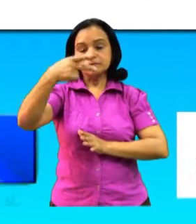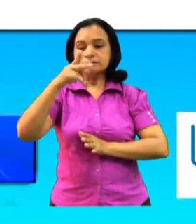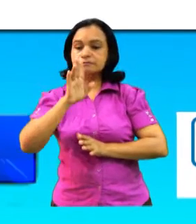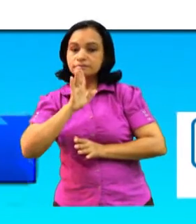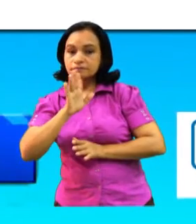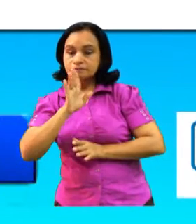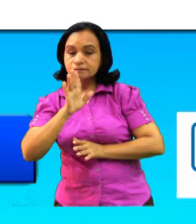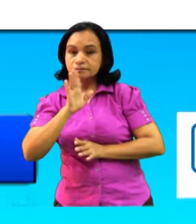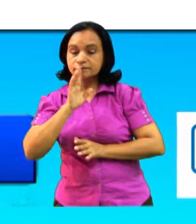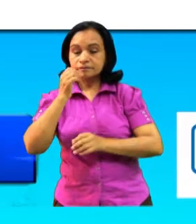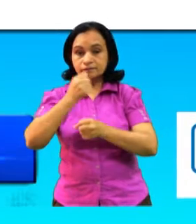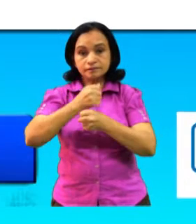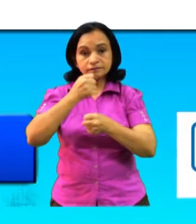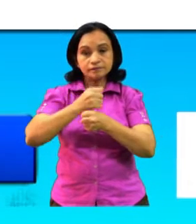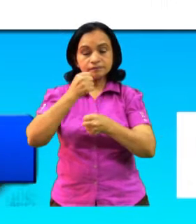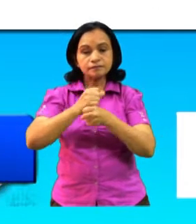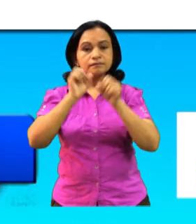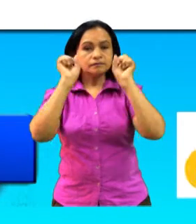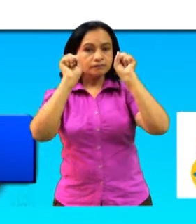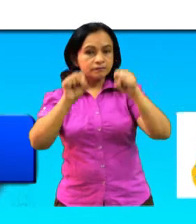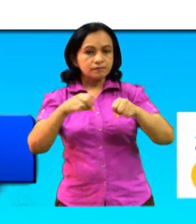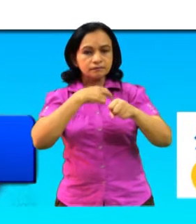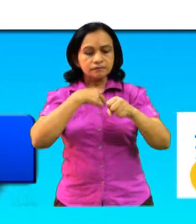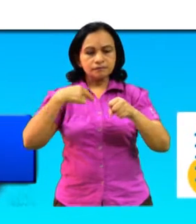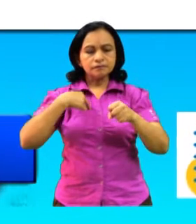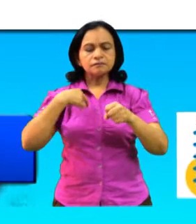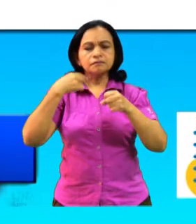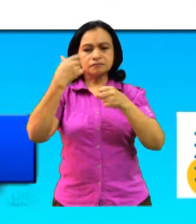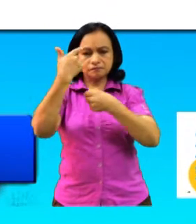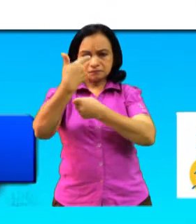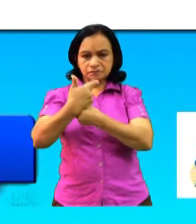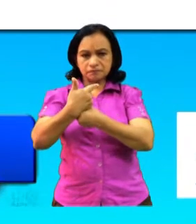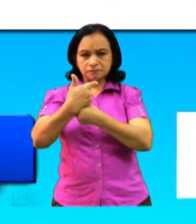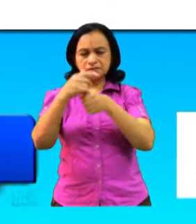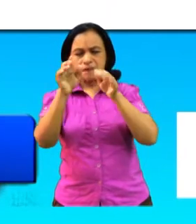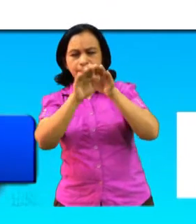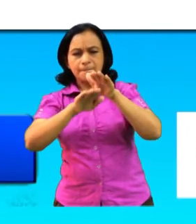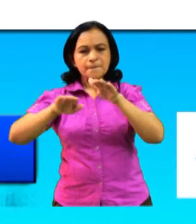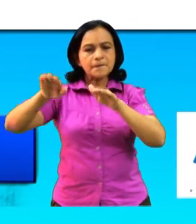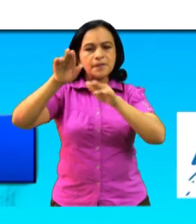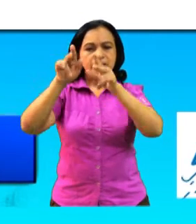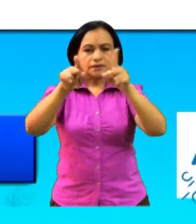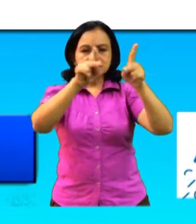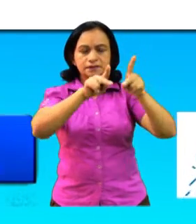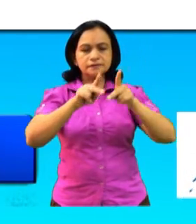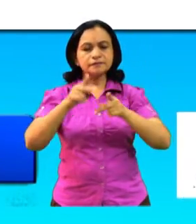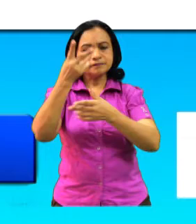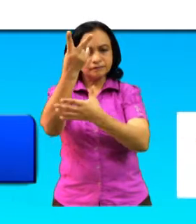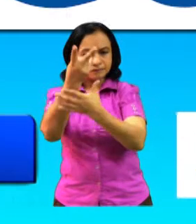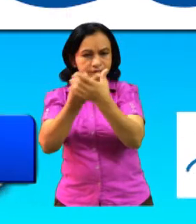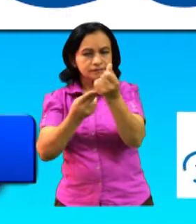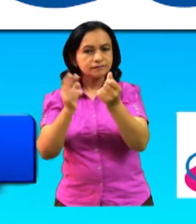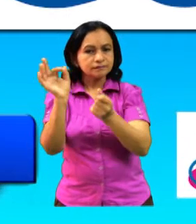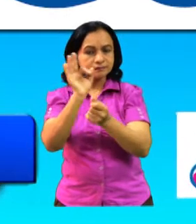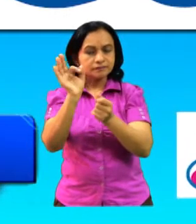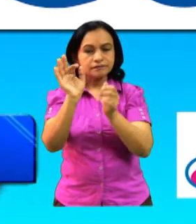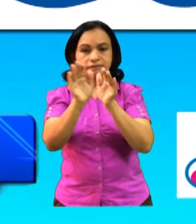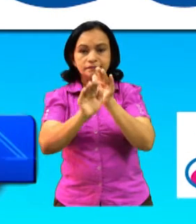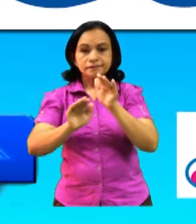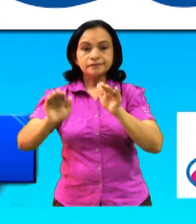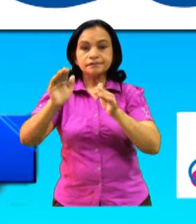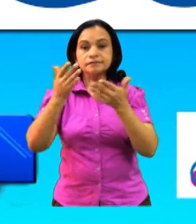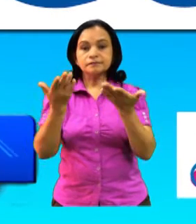estuvimos discutiendo también a la hora de elaborar, que se podían hacer de forma virtual, ¿verdad? Para llegar a más cantidad de personas. Entonces se pueden usar los dos métodos, pero de